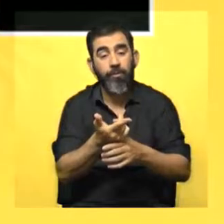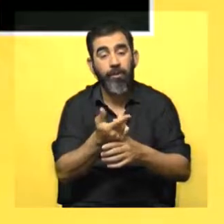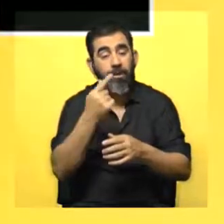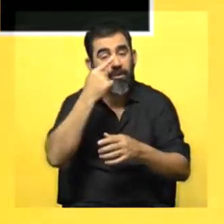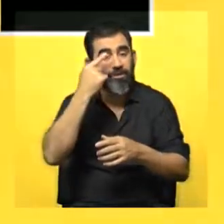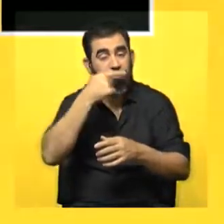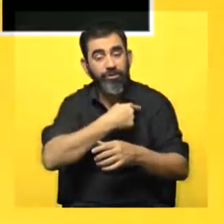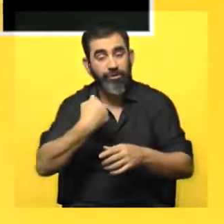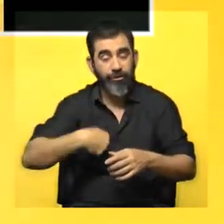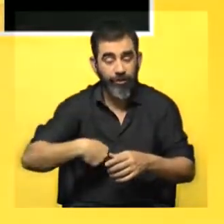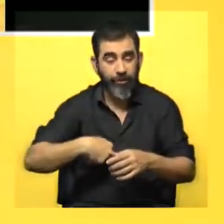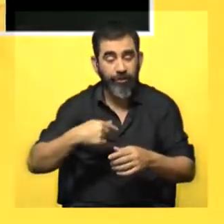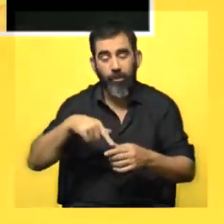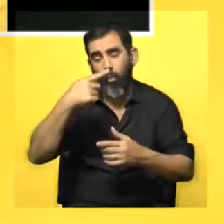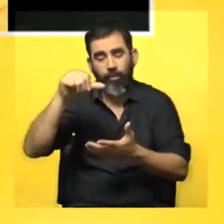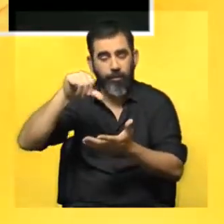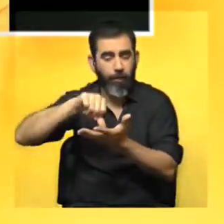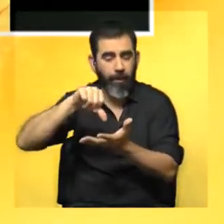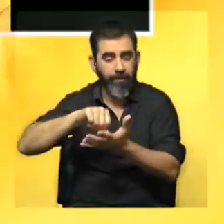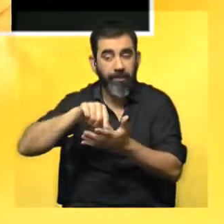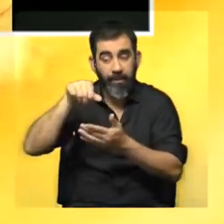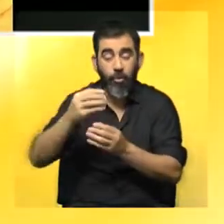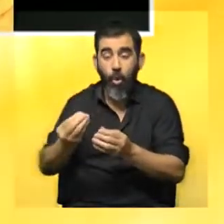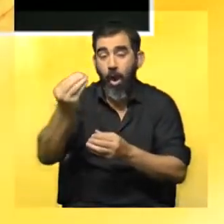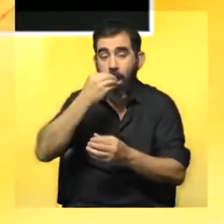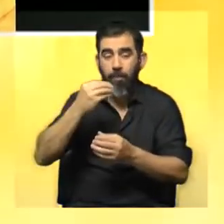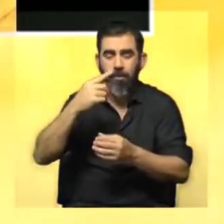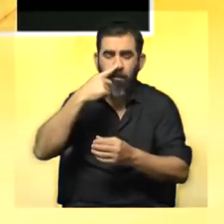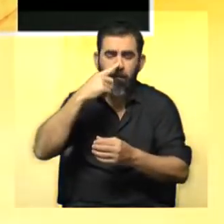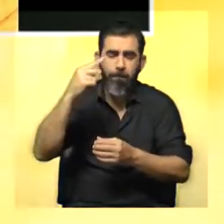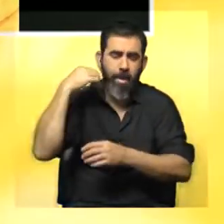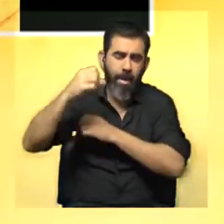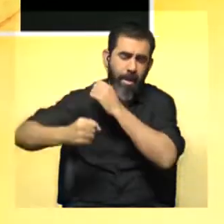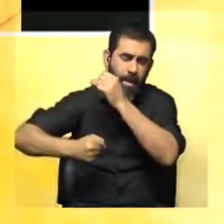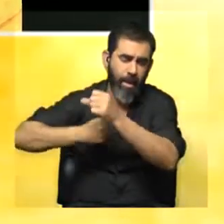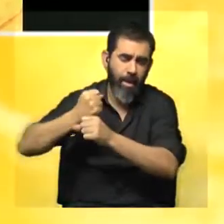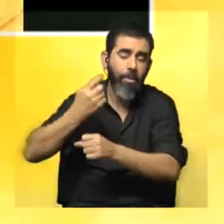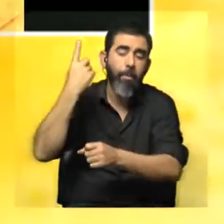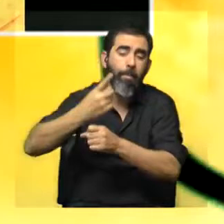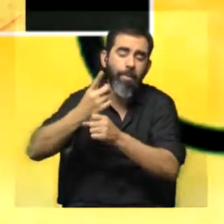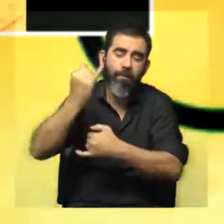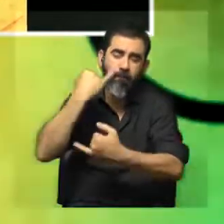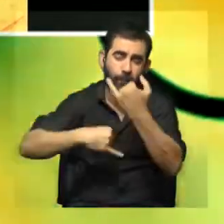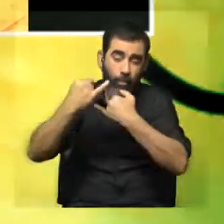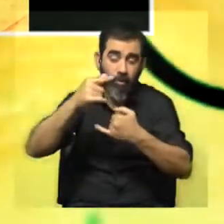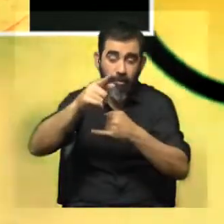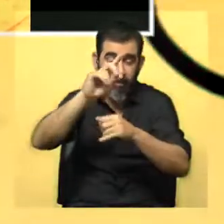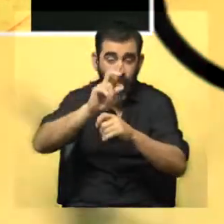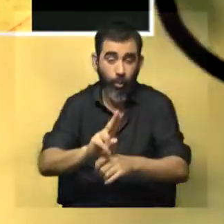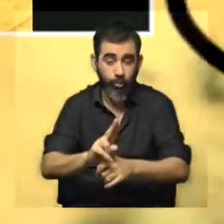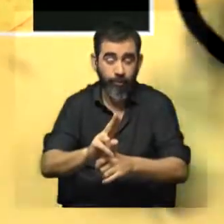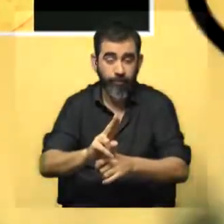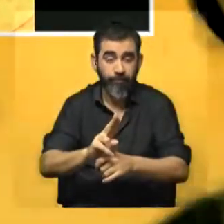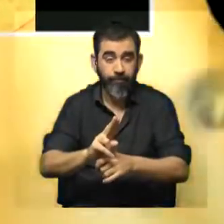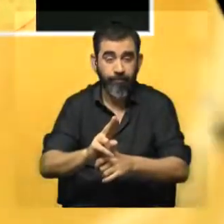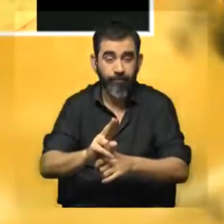China o en Oriente Medio. No nos olvidemos que estos alimentos fermentados son milenarios. Los primeros datos que tenemos de utilización de alimentos